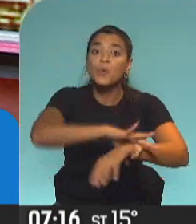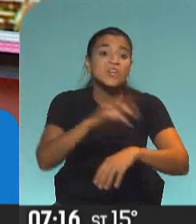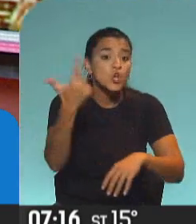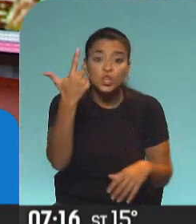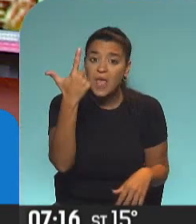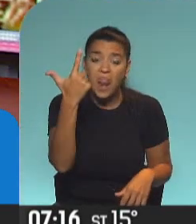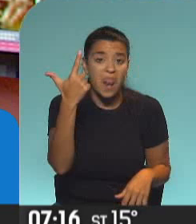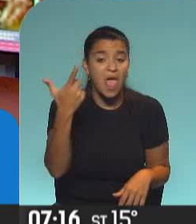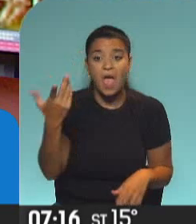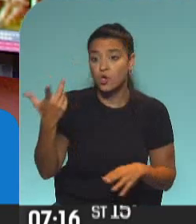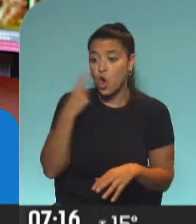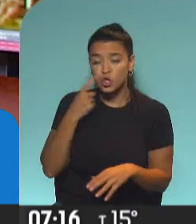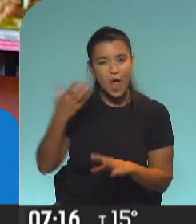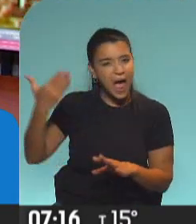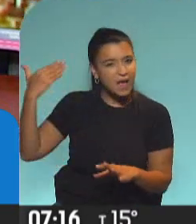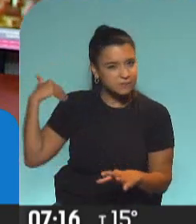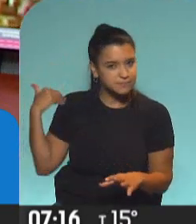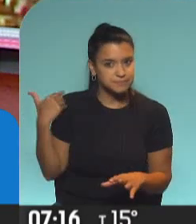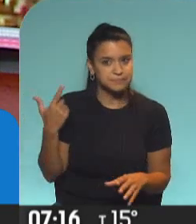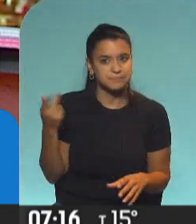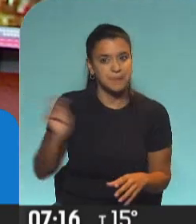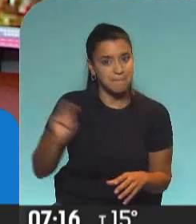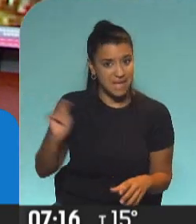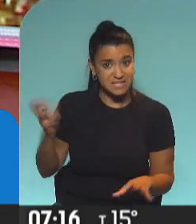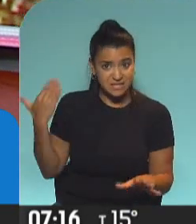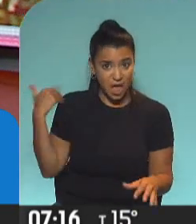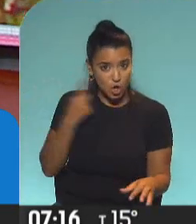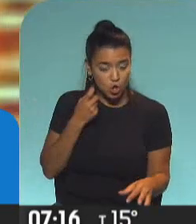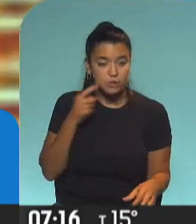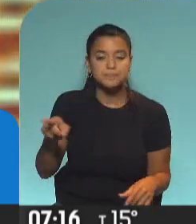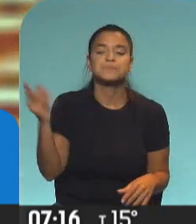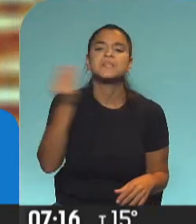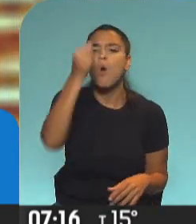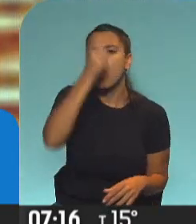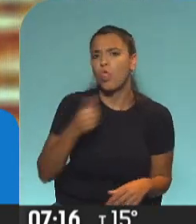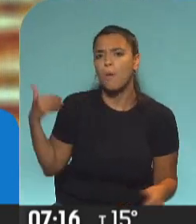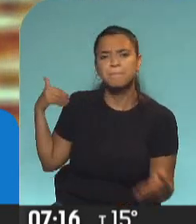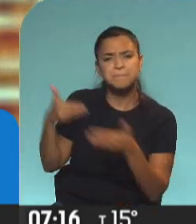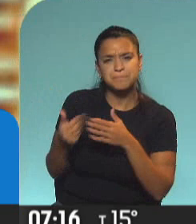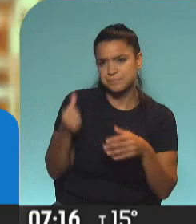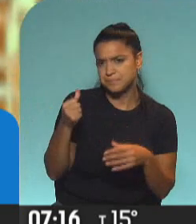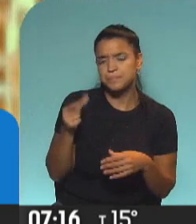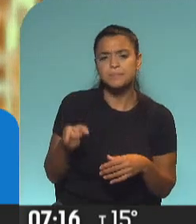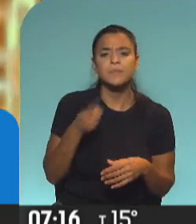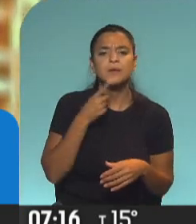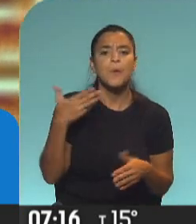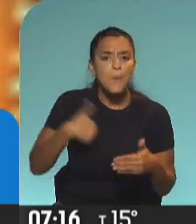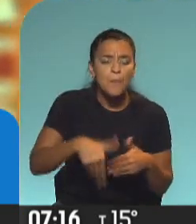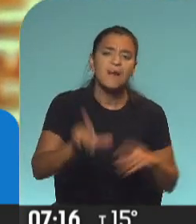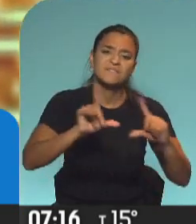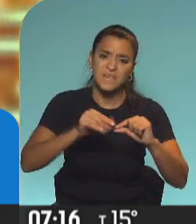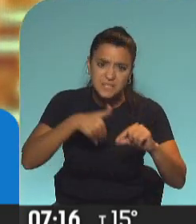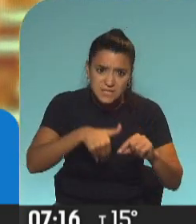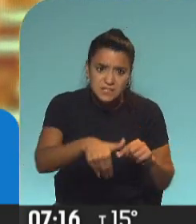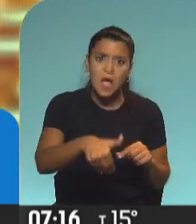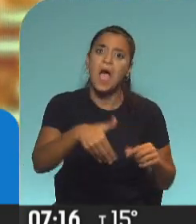tobillera que lo controlaba hasta hace solo algunos meses. Durante el fin de semana, claro, acercándonos a la fecha